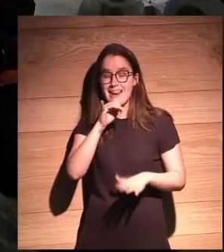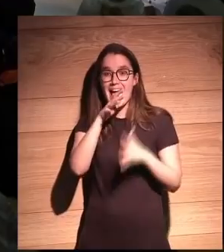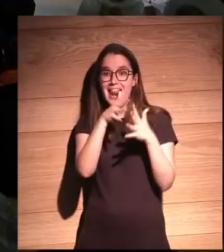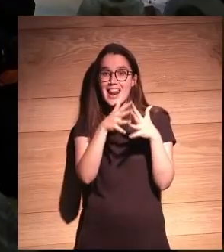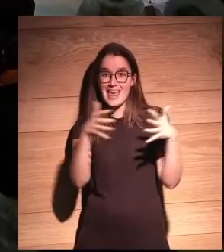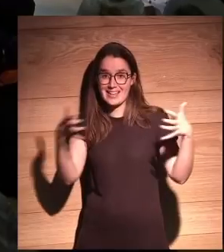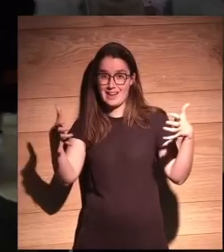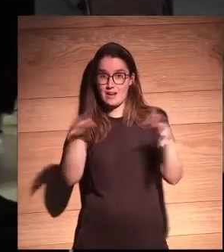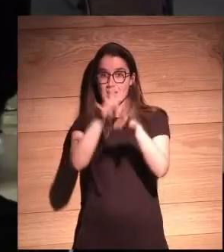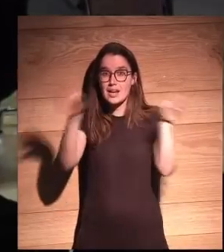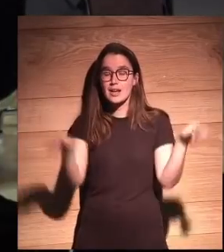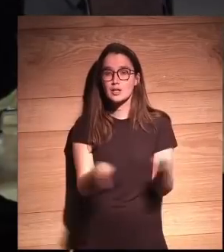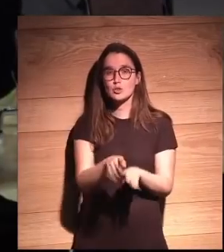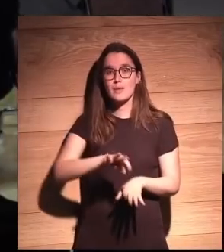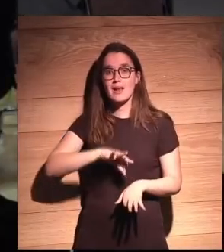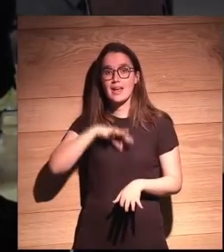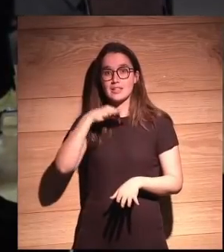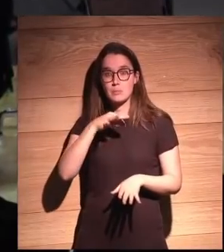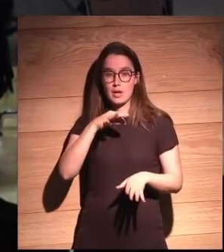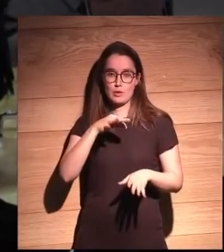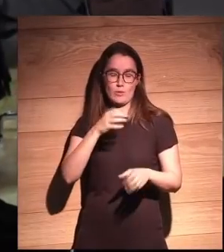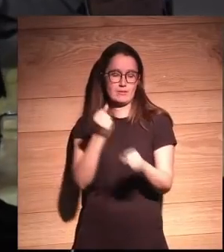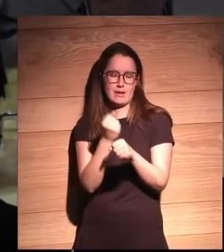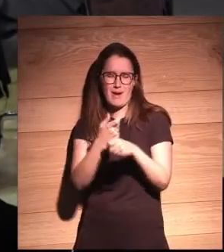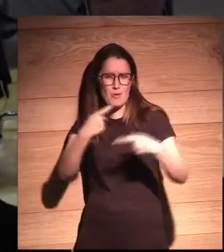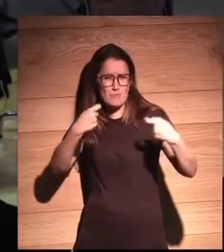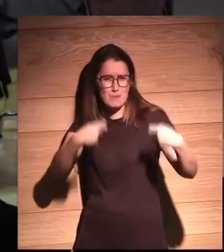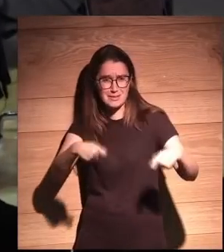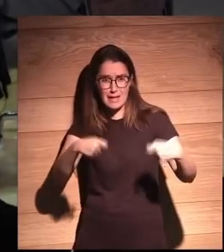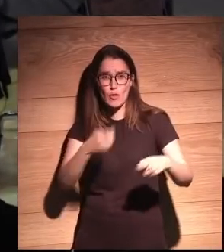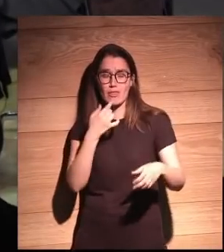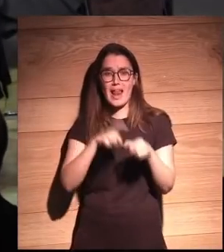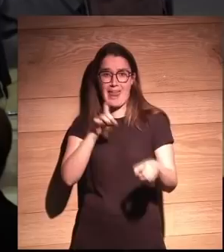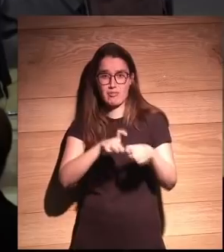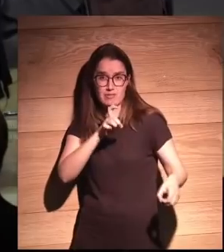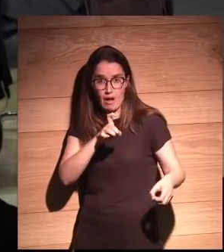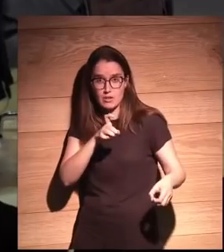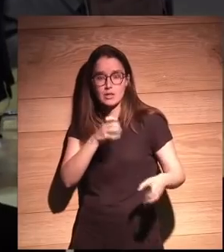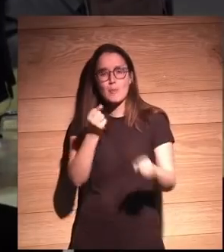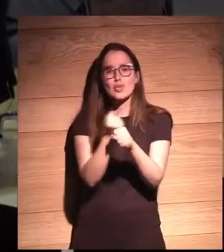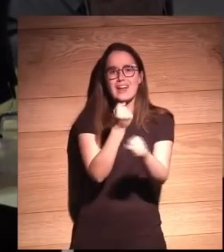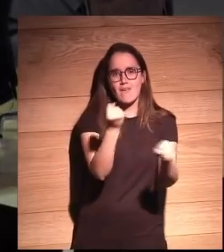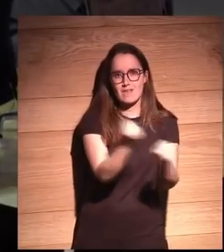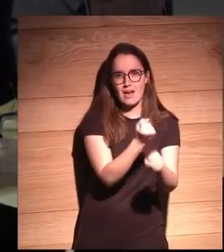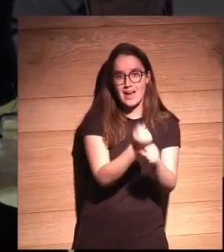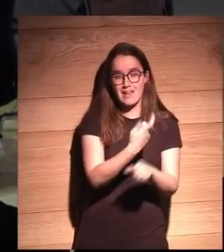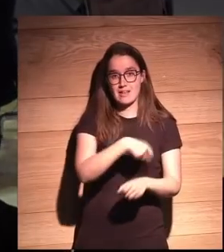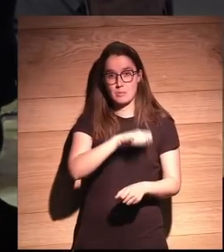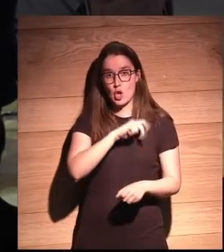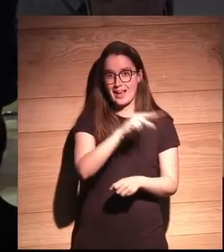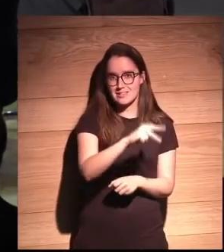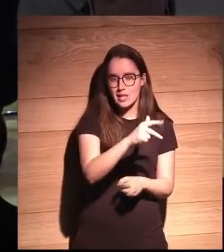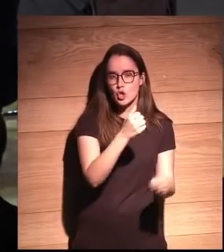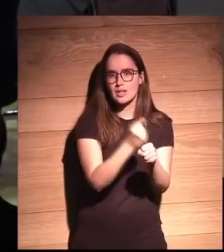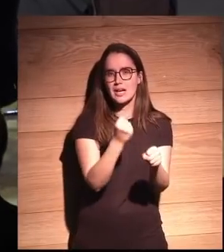letra, resume el espíritu de la lata, que es el trabajar en la palabra, y la palabra, porque trabajar, en español